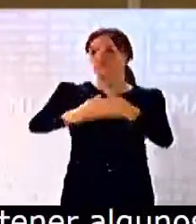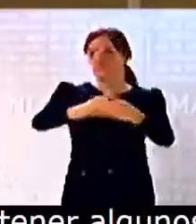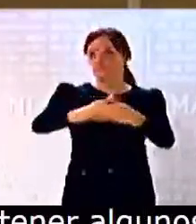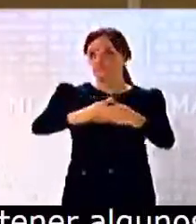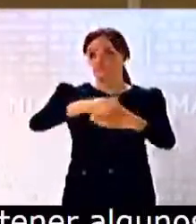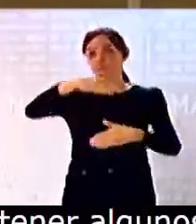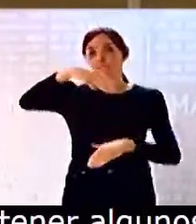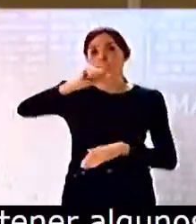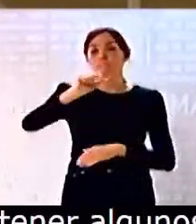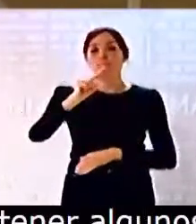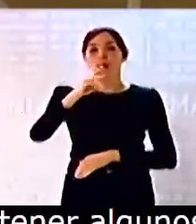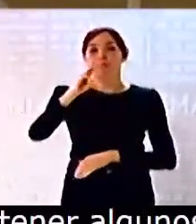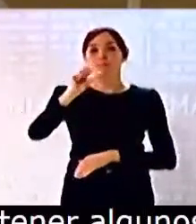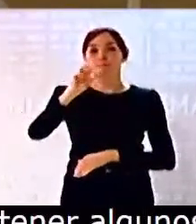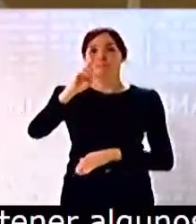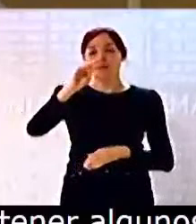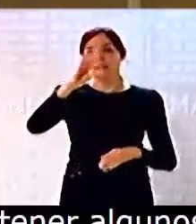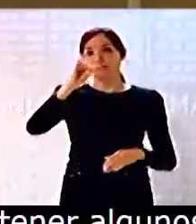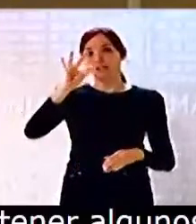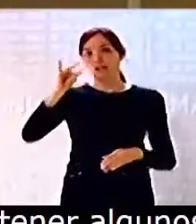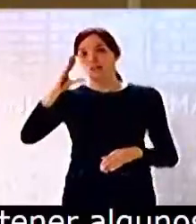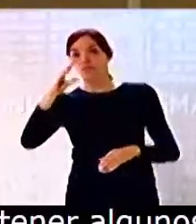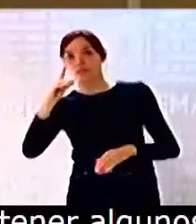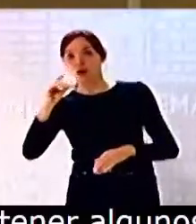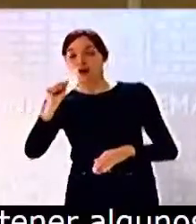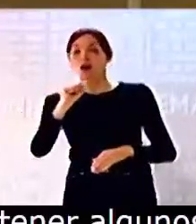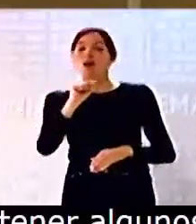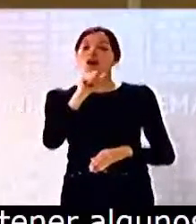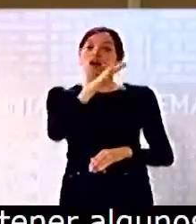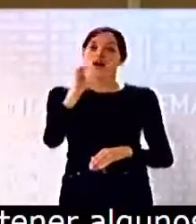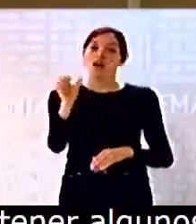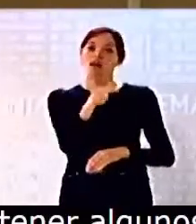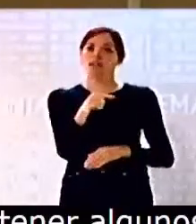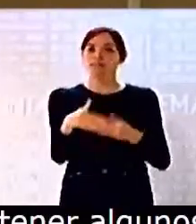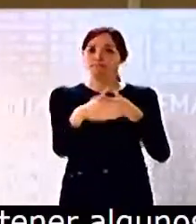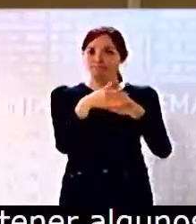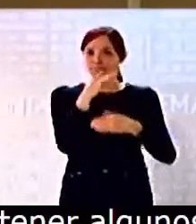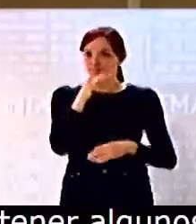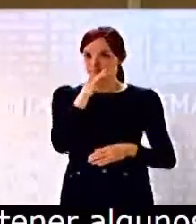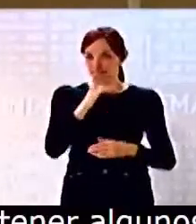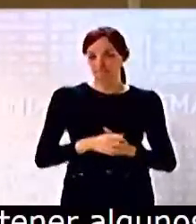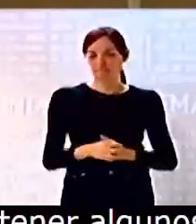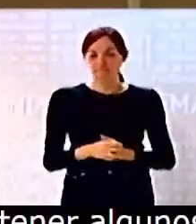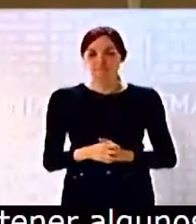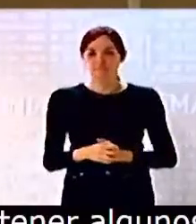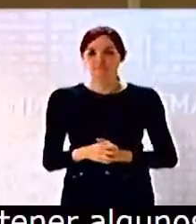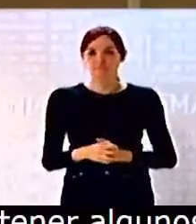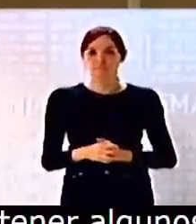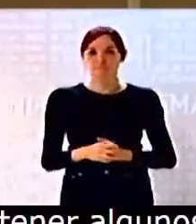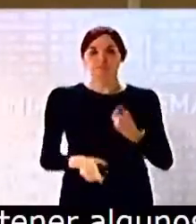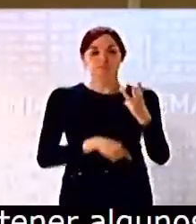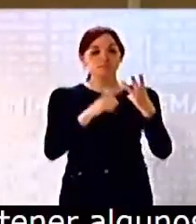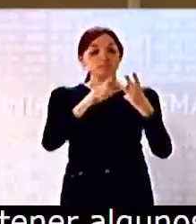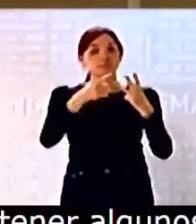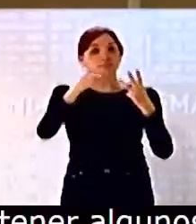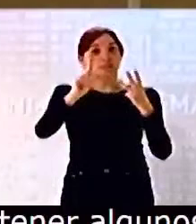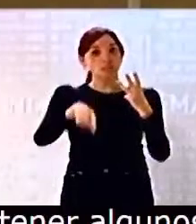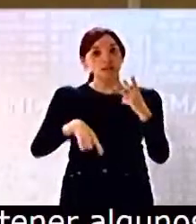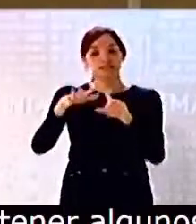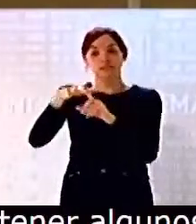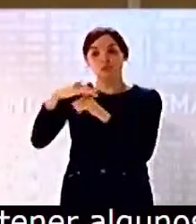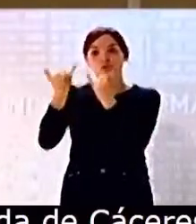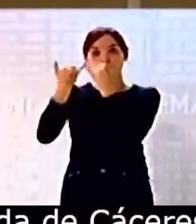localidad de Malpartida de Cáceres. Hemos revisado también la situación de